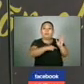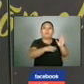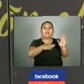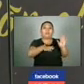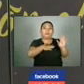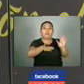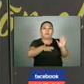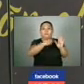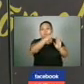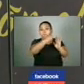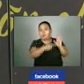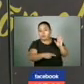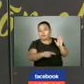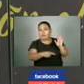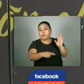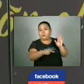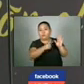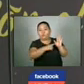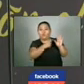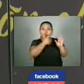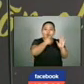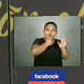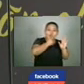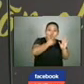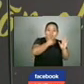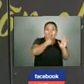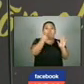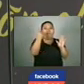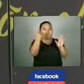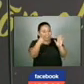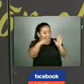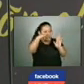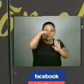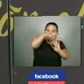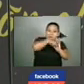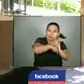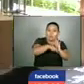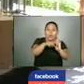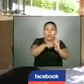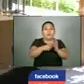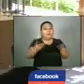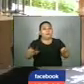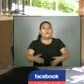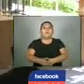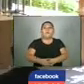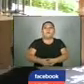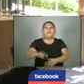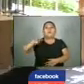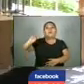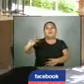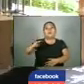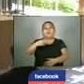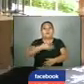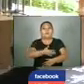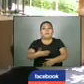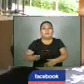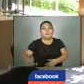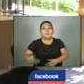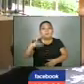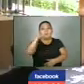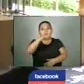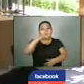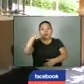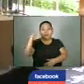creado algunas contradicciones, algunos vacíos que han generado conflictos. El vicepresidente de la República